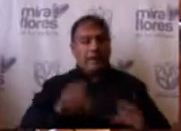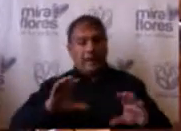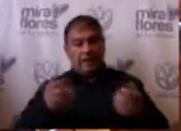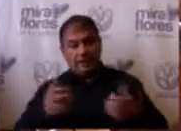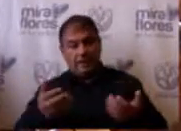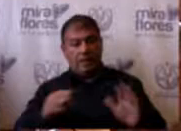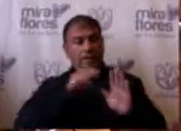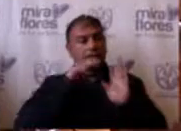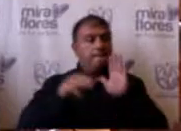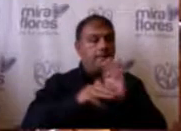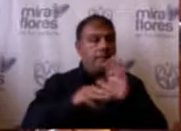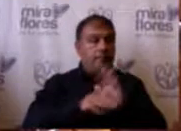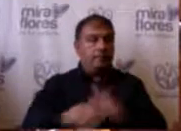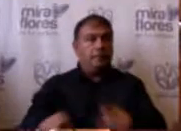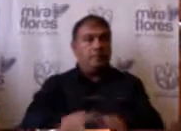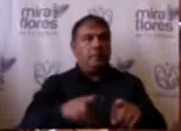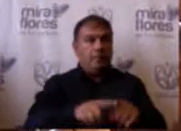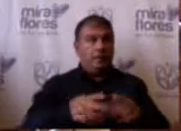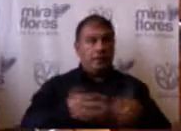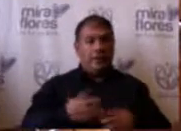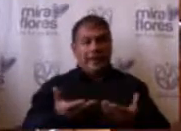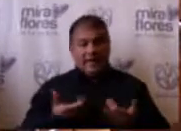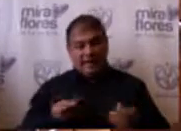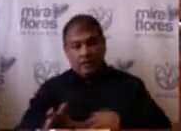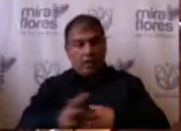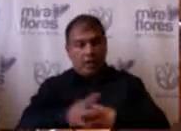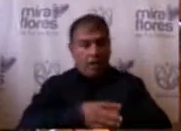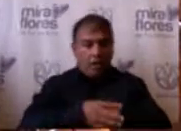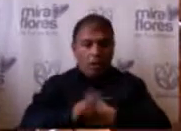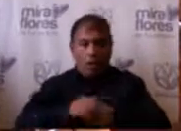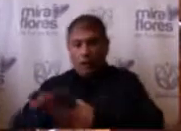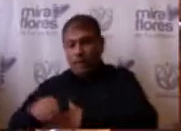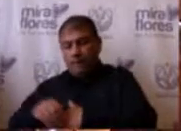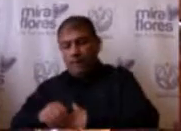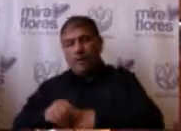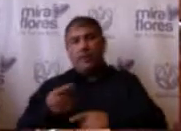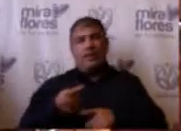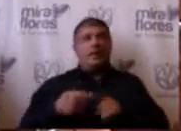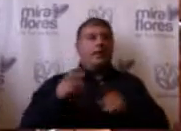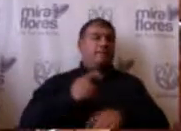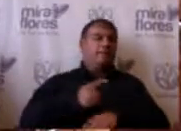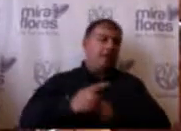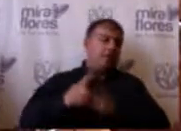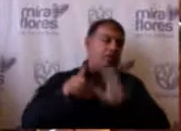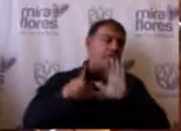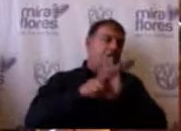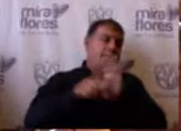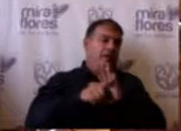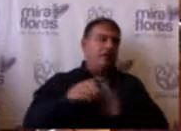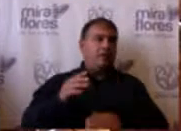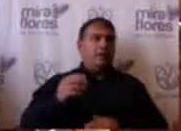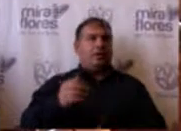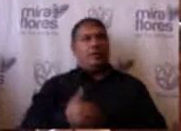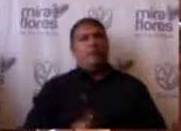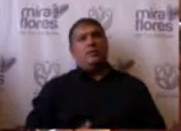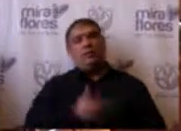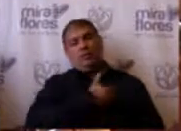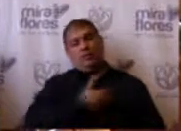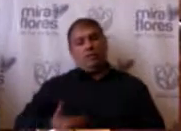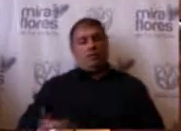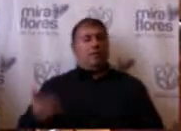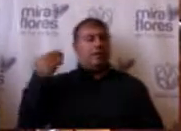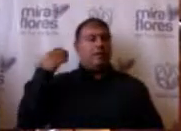modelos que además se trataron de reproducir hace poco con decretos legislativos en el gobierno anterior que lamentablemente por